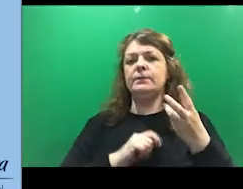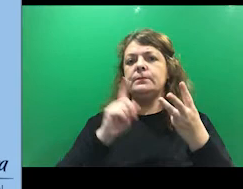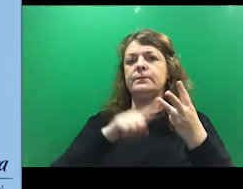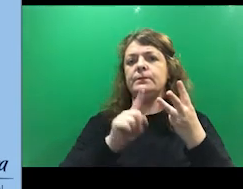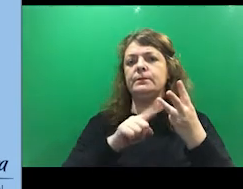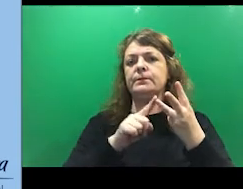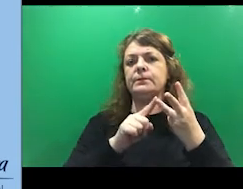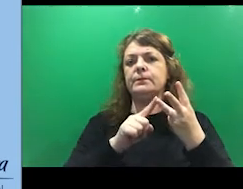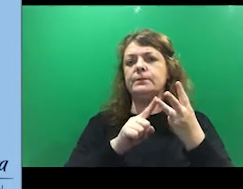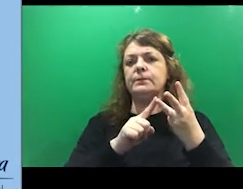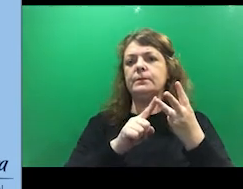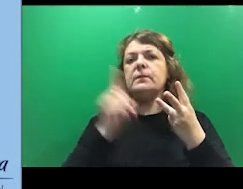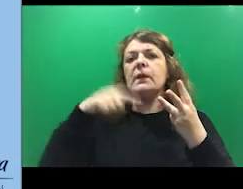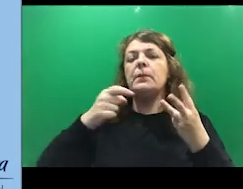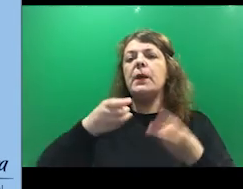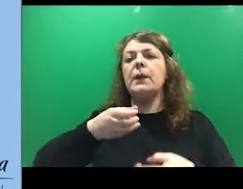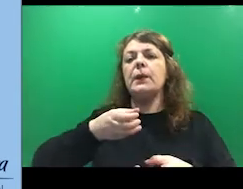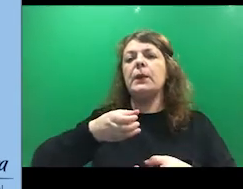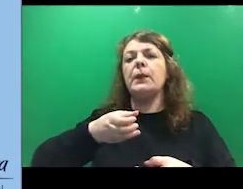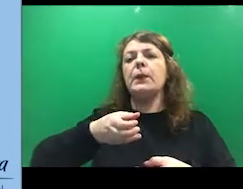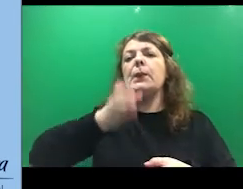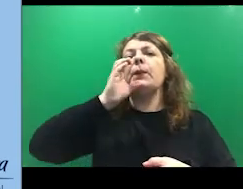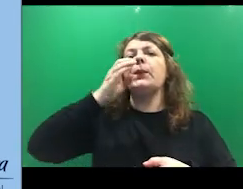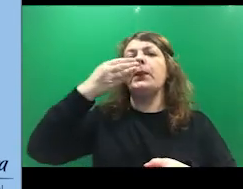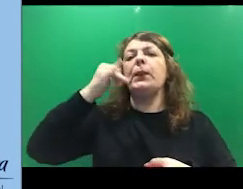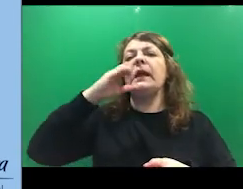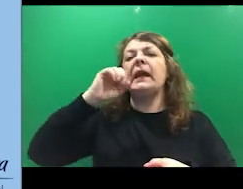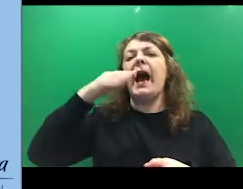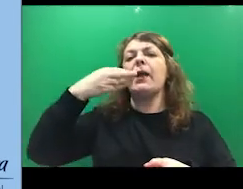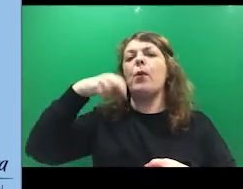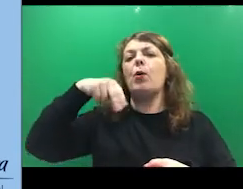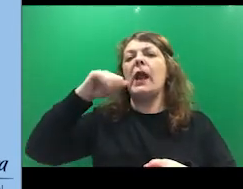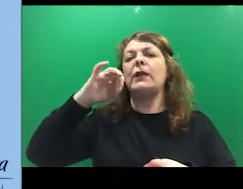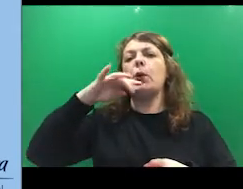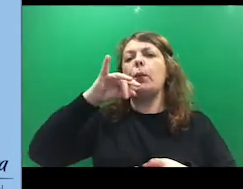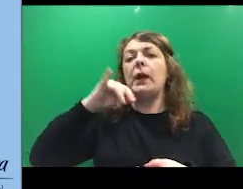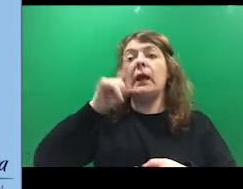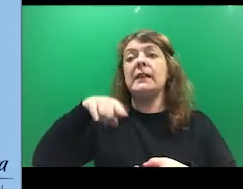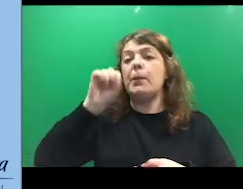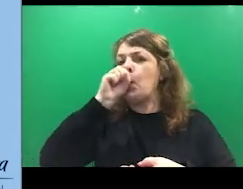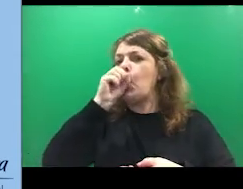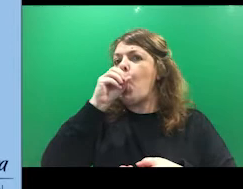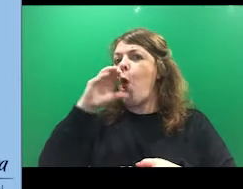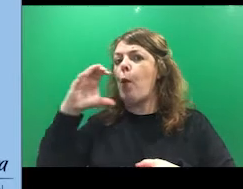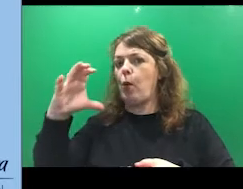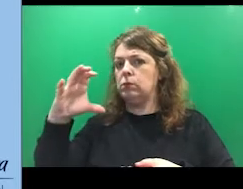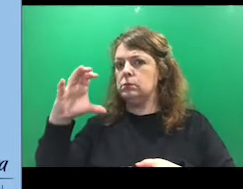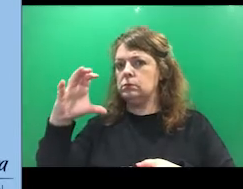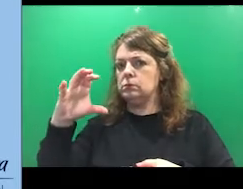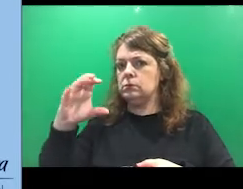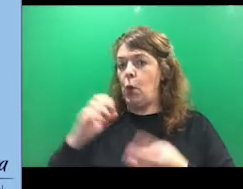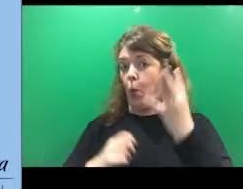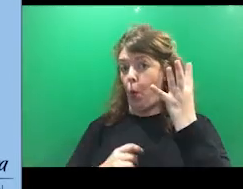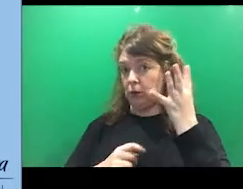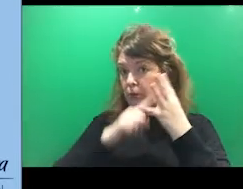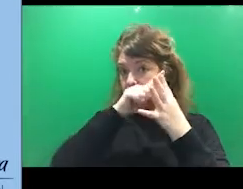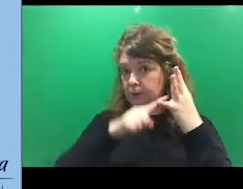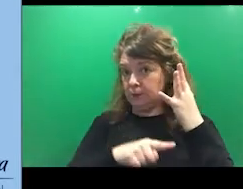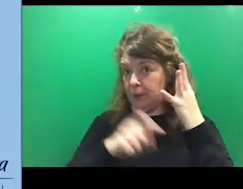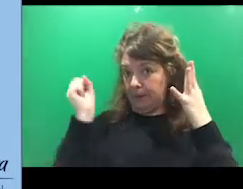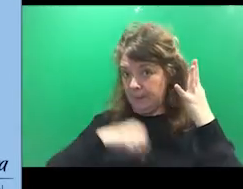de nuevo y también vamos a necesitar bicarbonato y, por supuesto, el globo que queremos